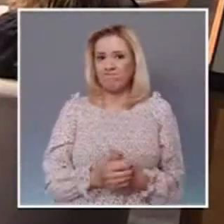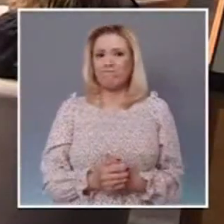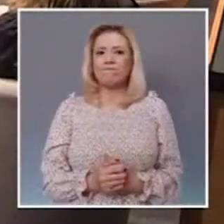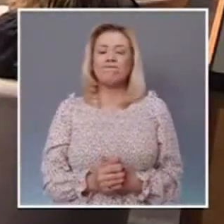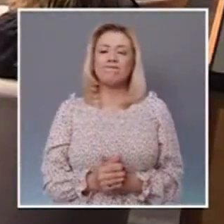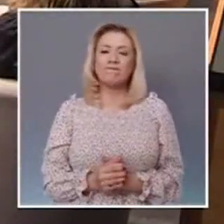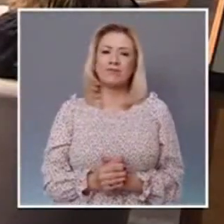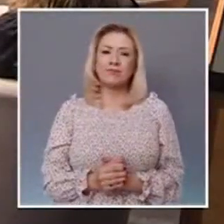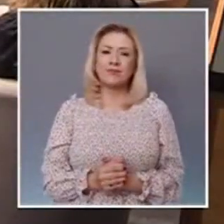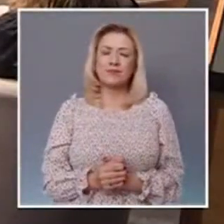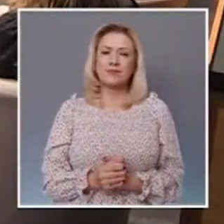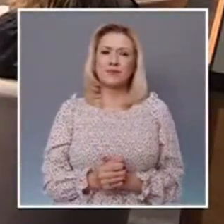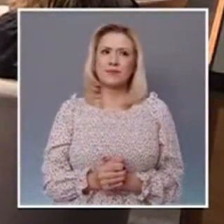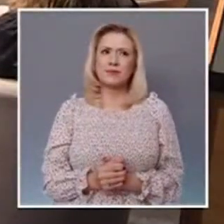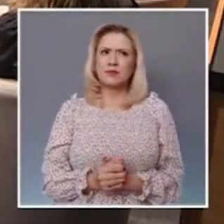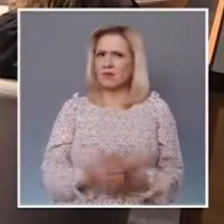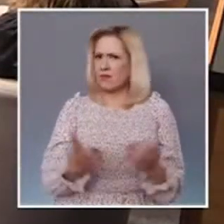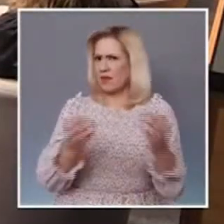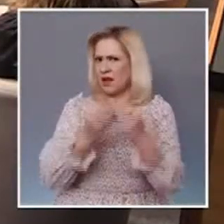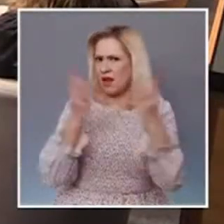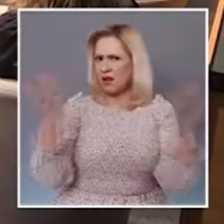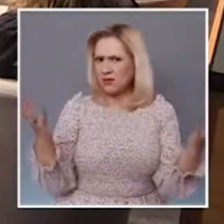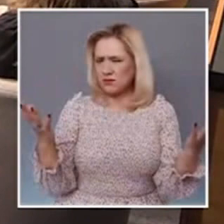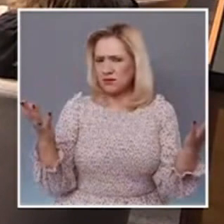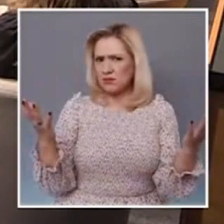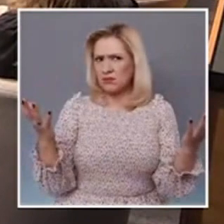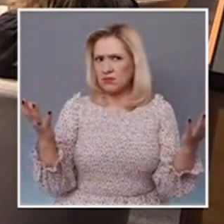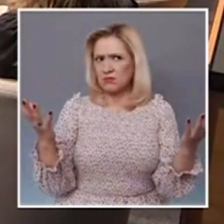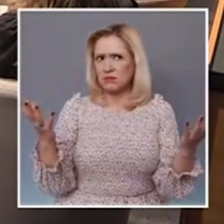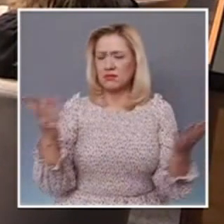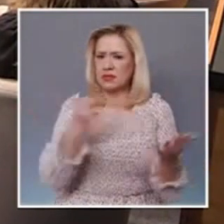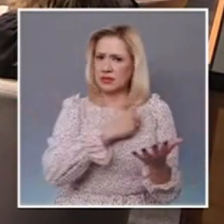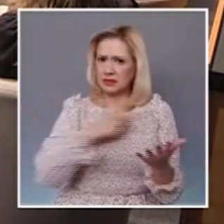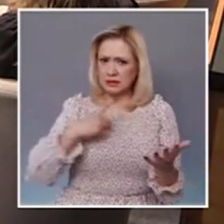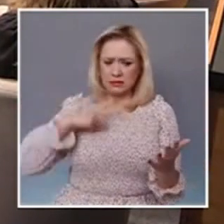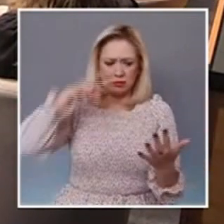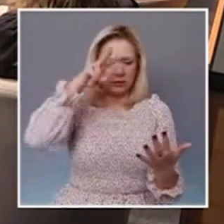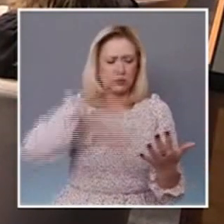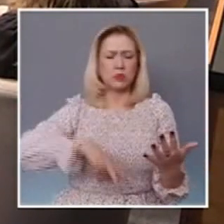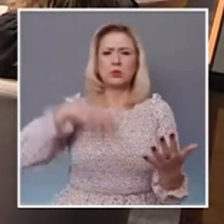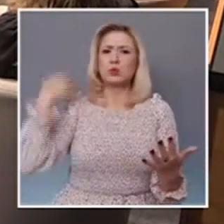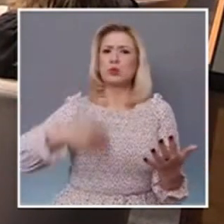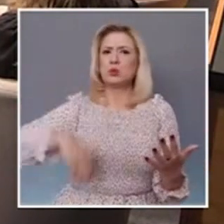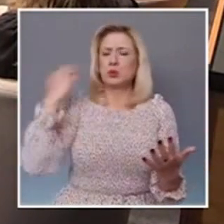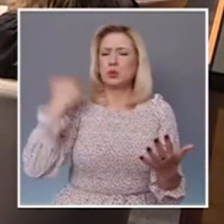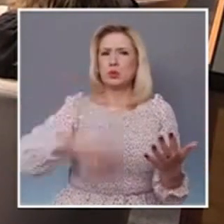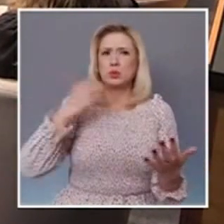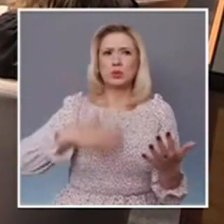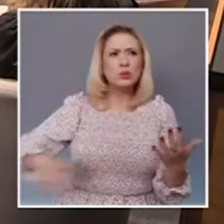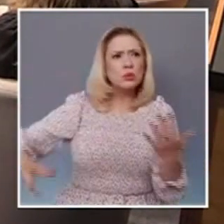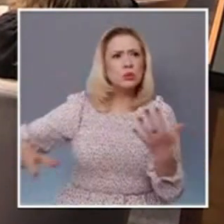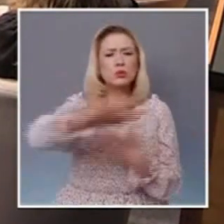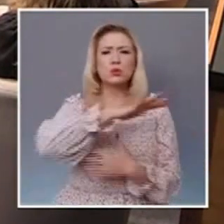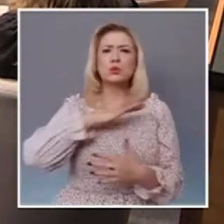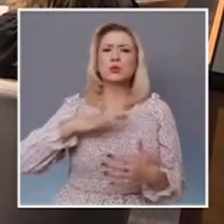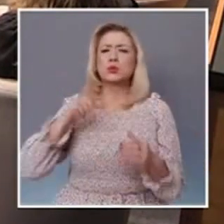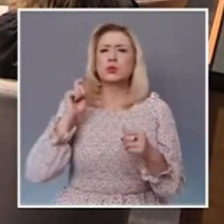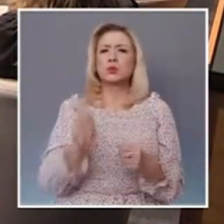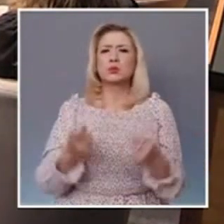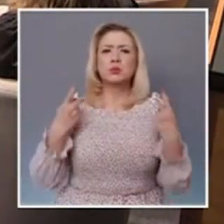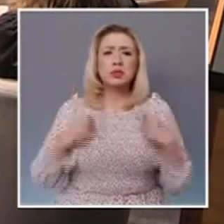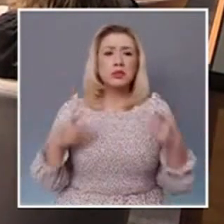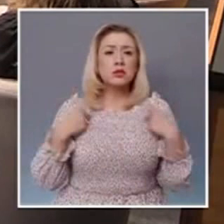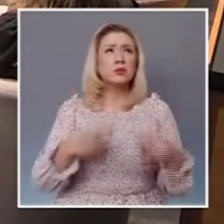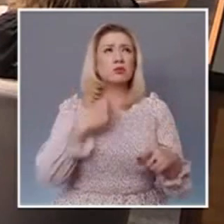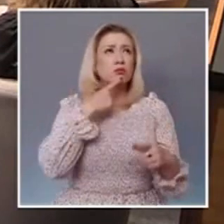¿Cómo no vamos a tener un reconocimiento a la sociedad que litiga sus problemas a pesar de